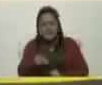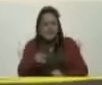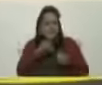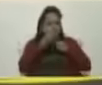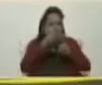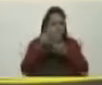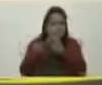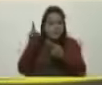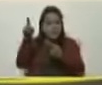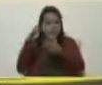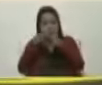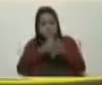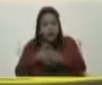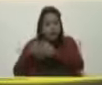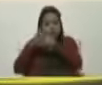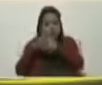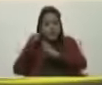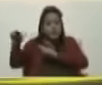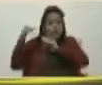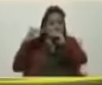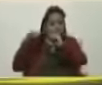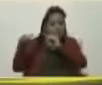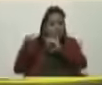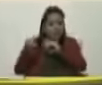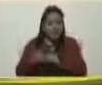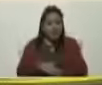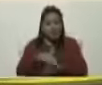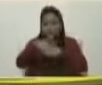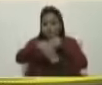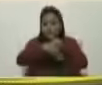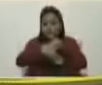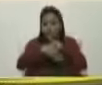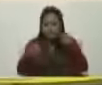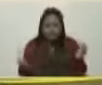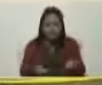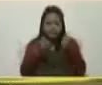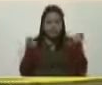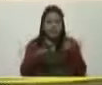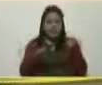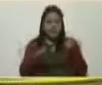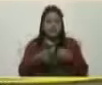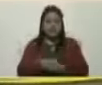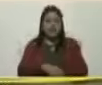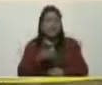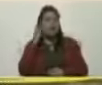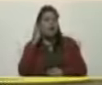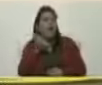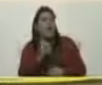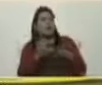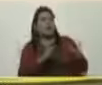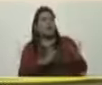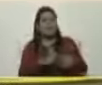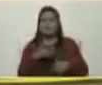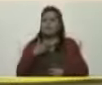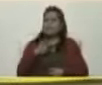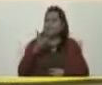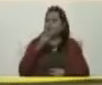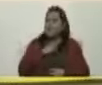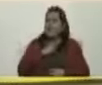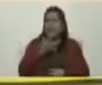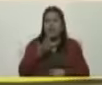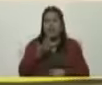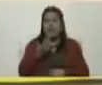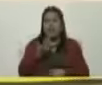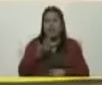Estados Unidos, nos mandan eso y nos bombardean por las redes, ¿no? Y la pobre estaba ahí. No, yo no soy pobre, gracias